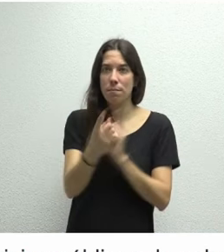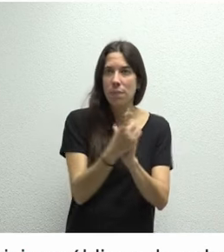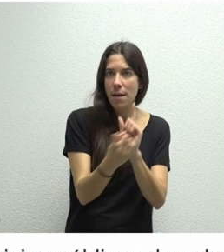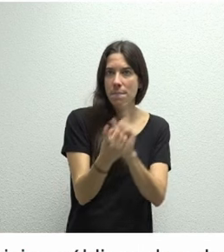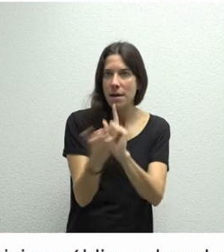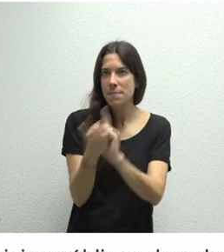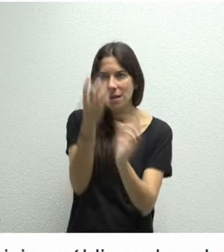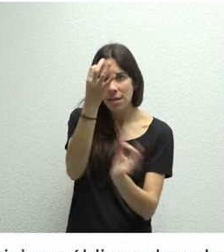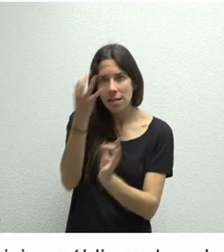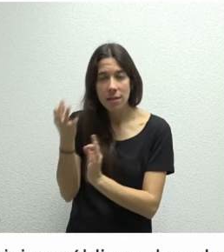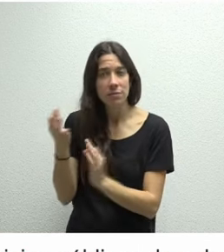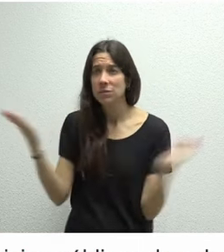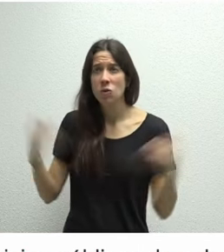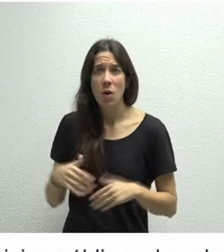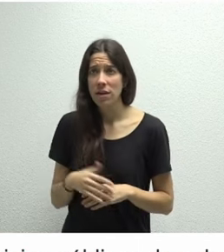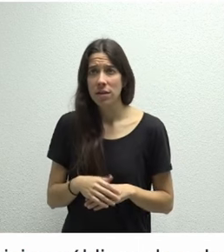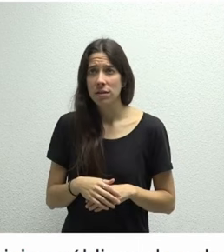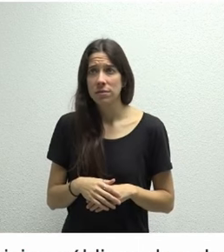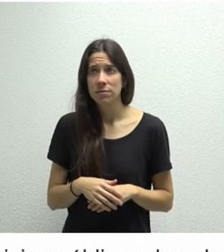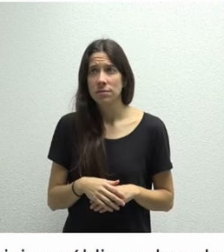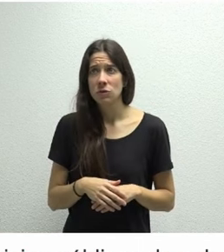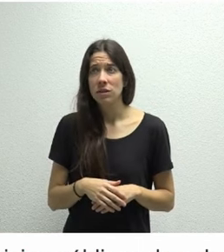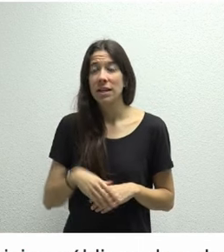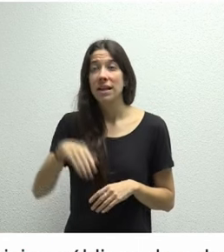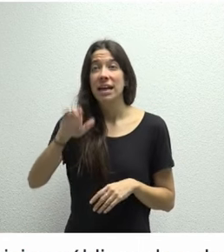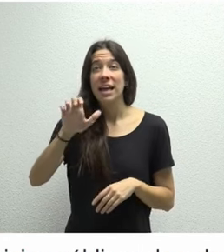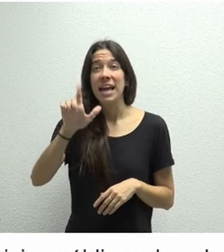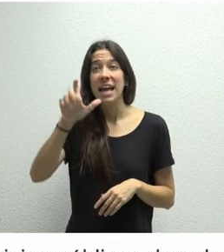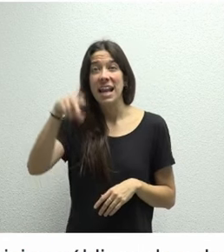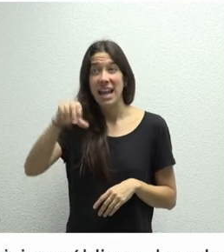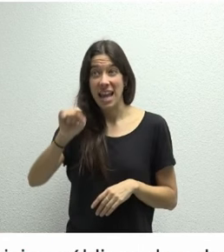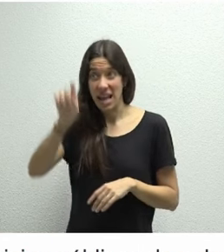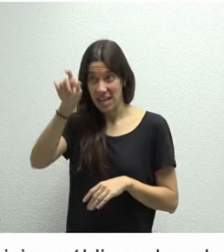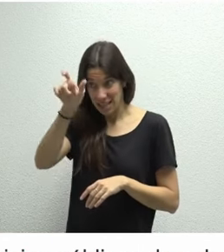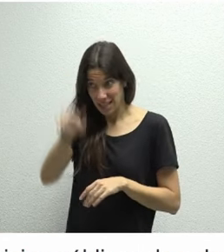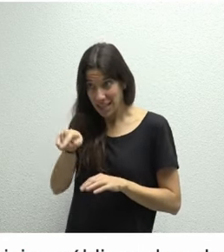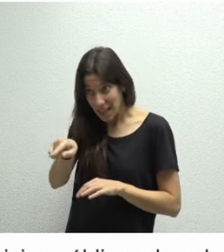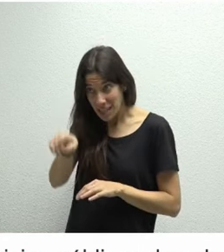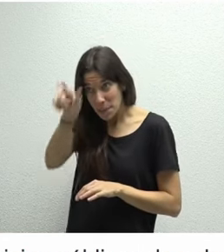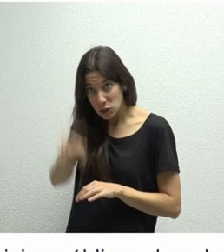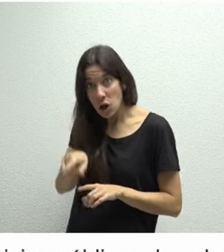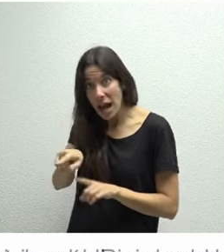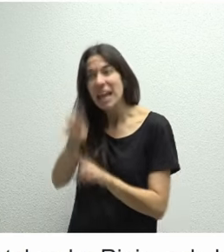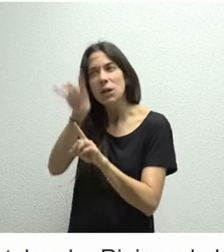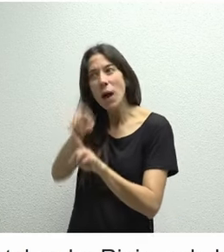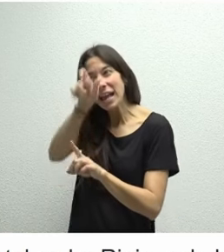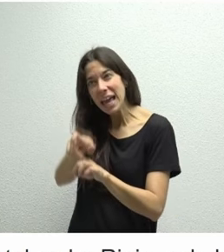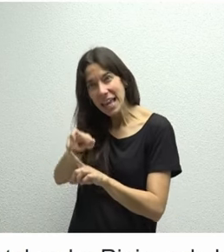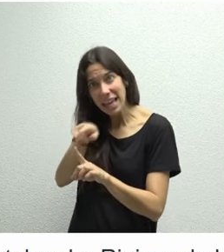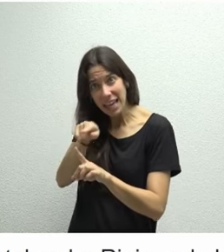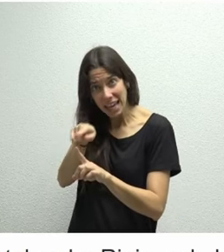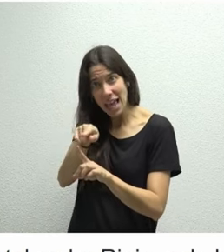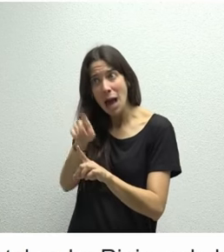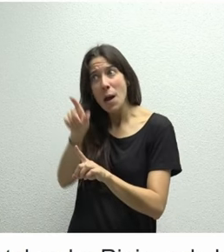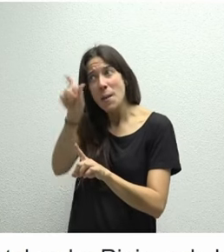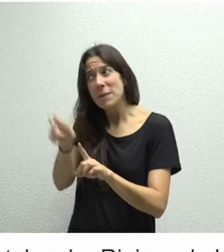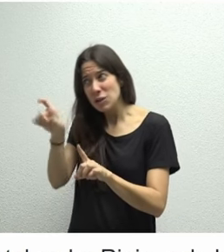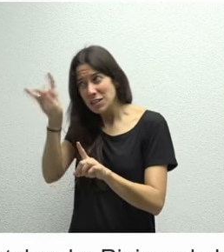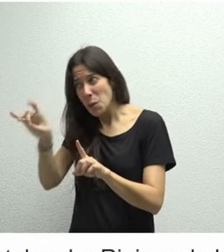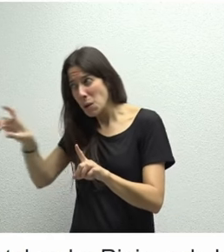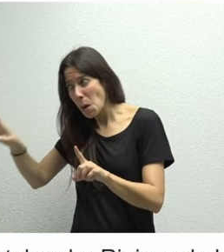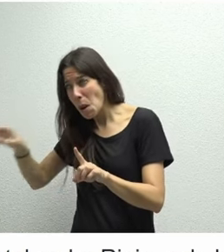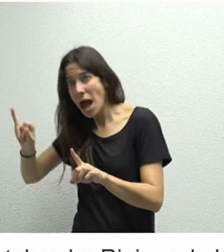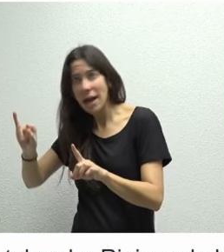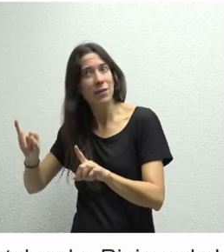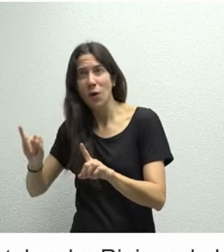los servicios públicos de salud No hay tantas es decir que es una suerte en torrejón que tengáis ahí pero eso no es